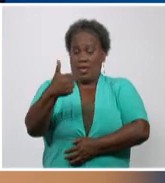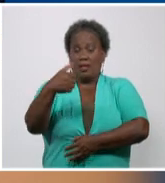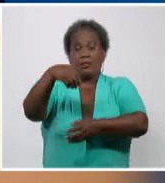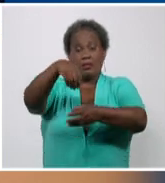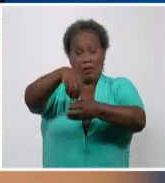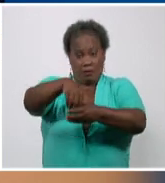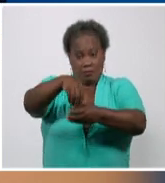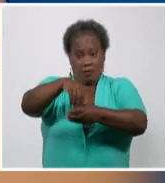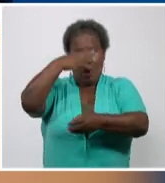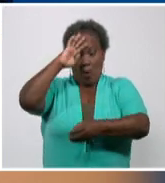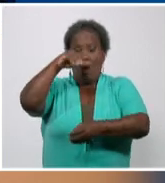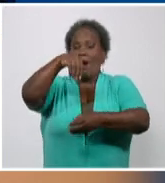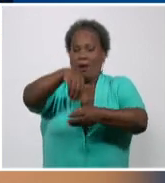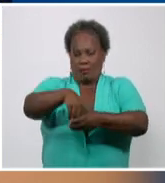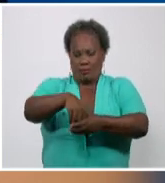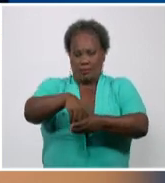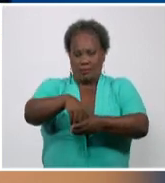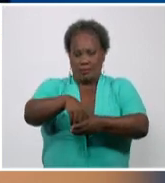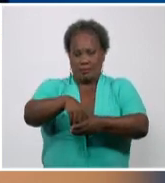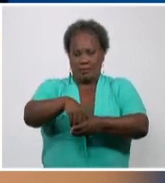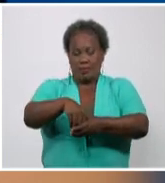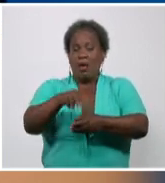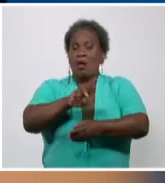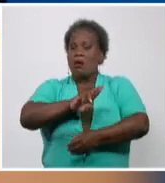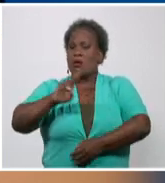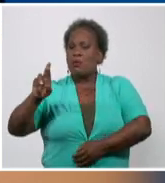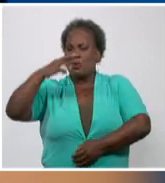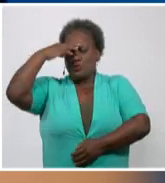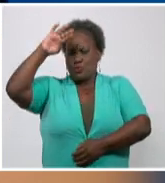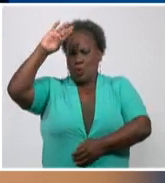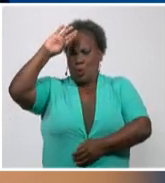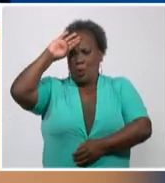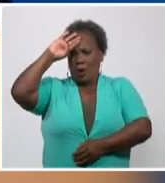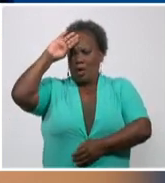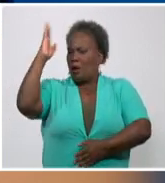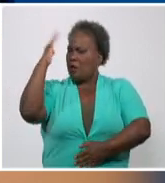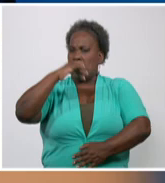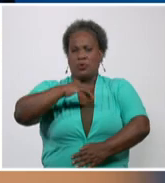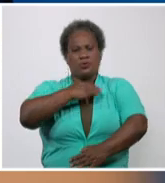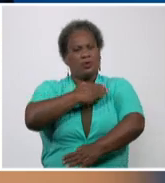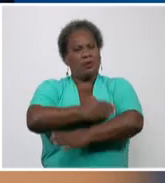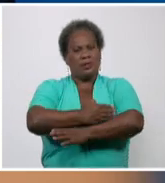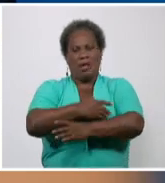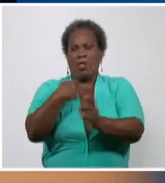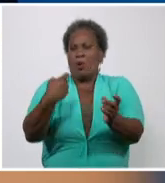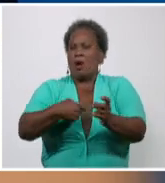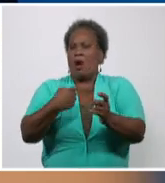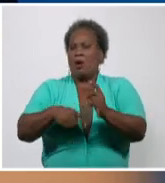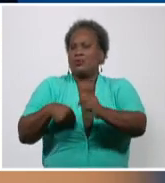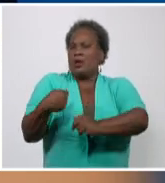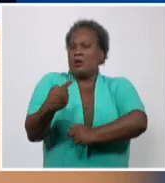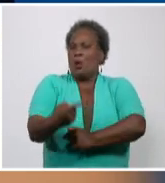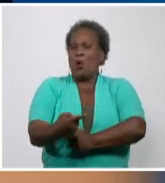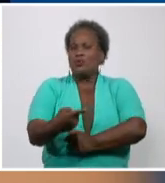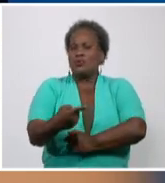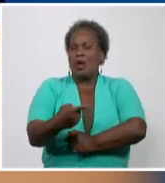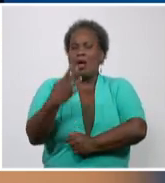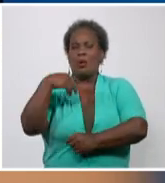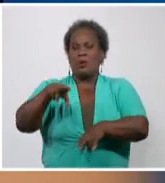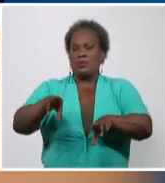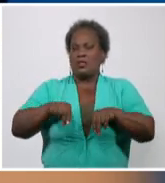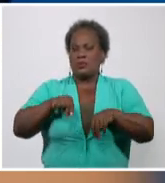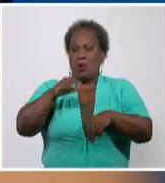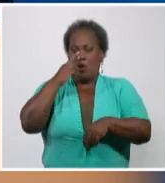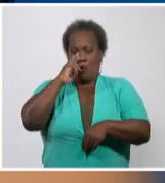la República. Pero la revolución cubana no se ha limitado a luchar contra este flagelo en sus